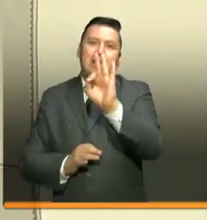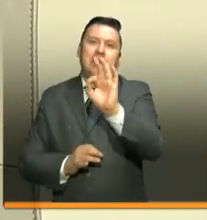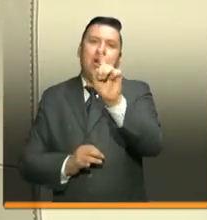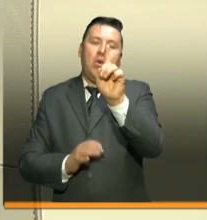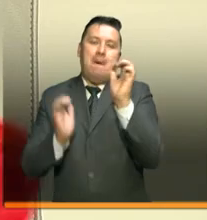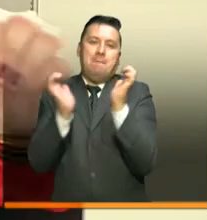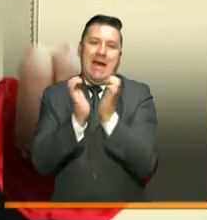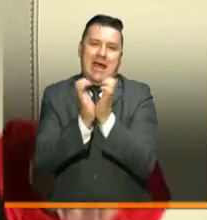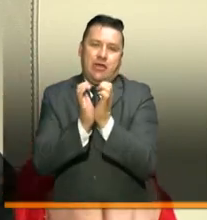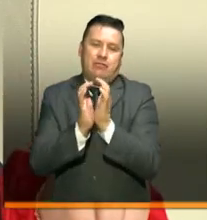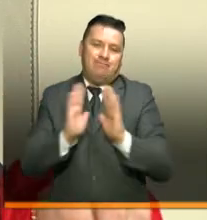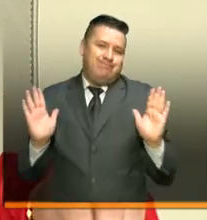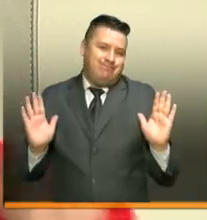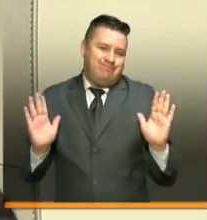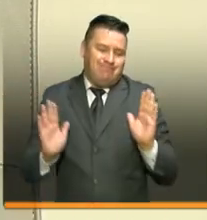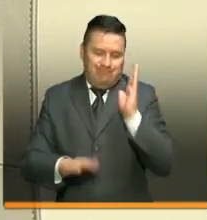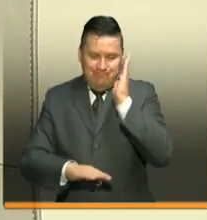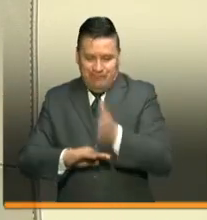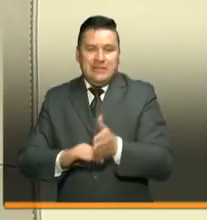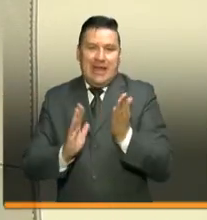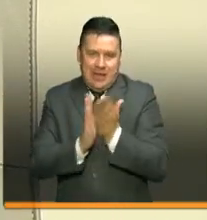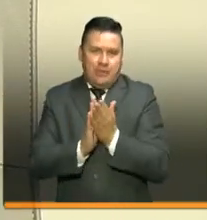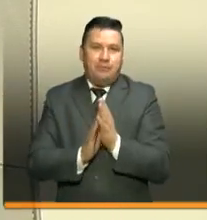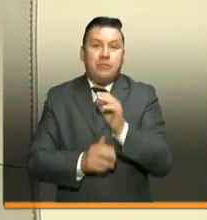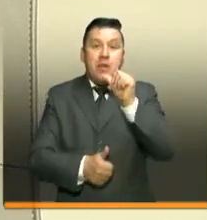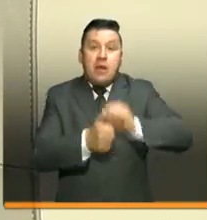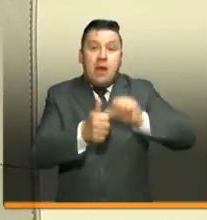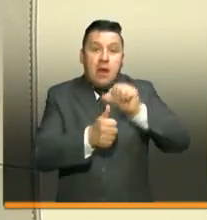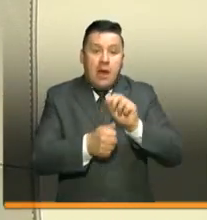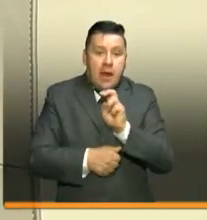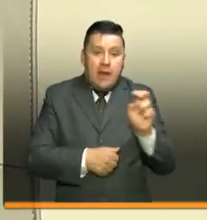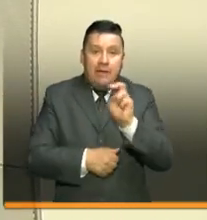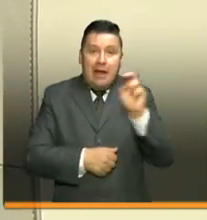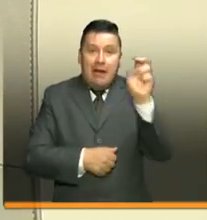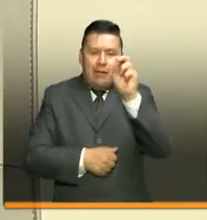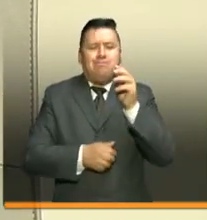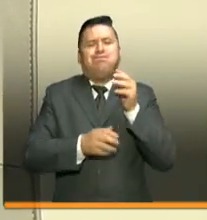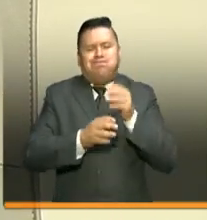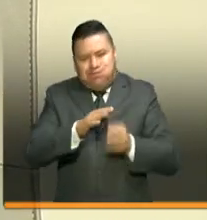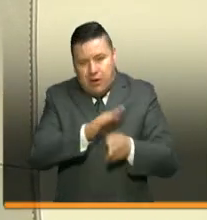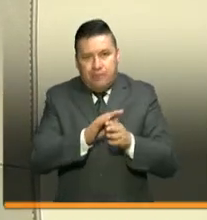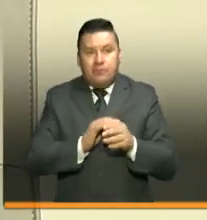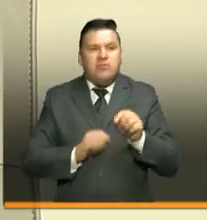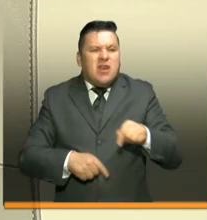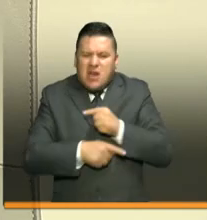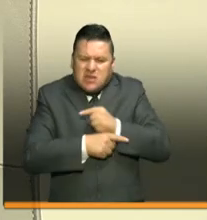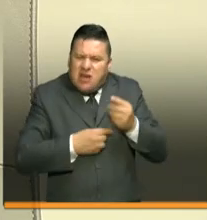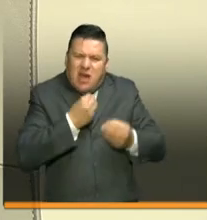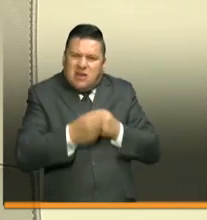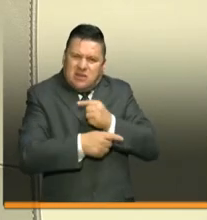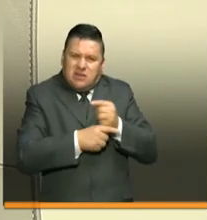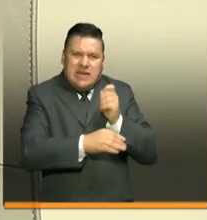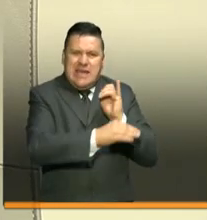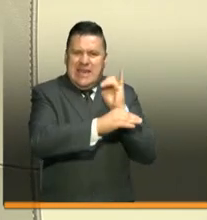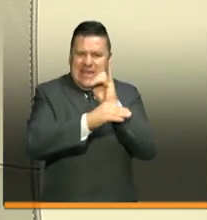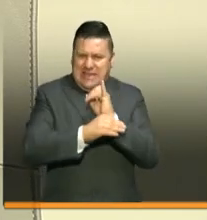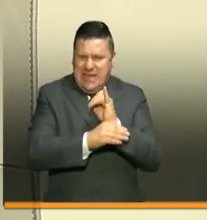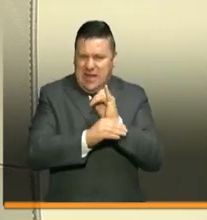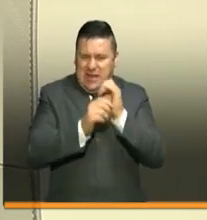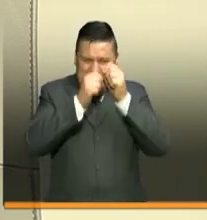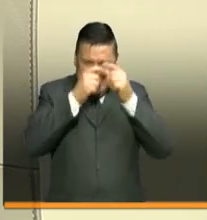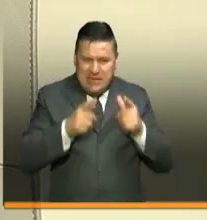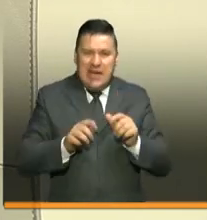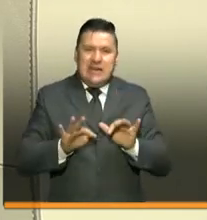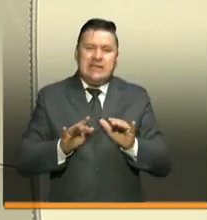claramente, como surgen dudas, iremos rápidamente pasando por cada uno de los niveles de formación. ¿Qué hicimos estas semanas con las instituciones públicas,